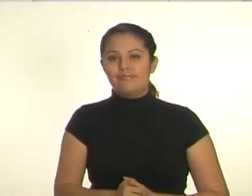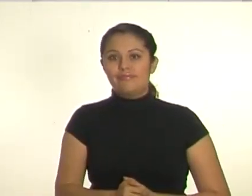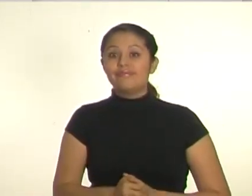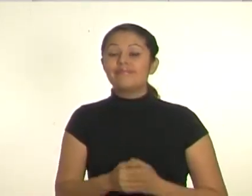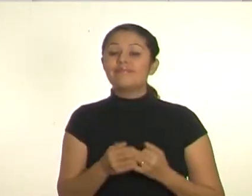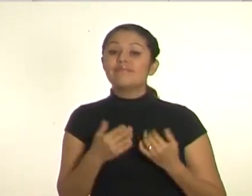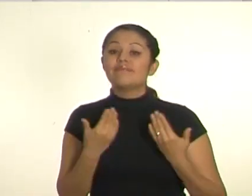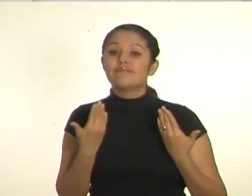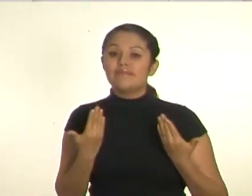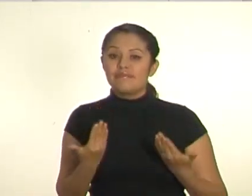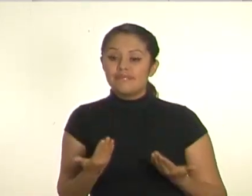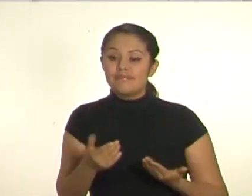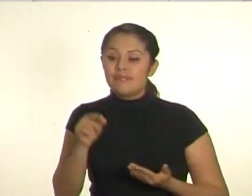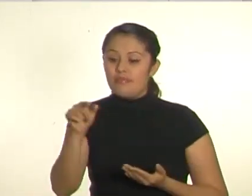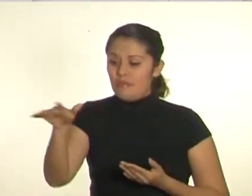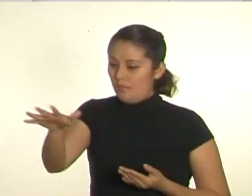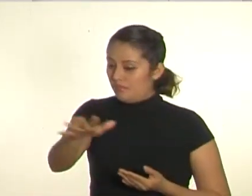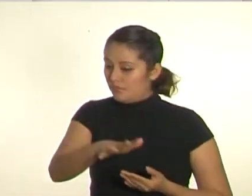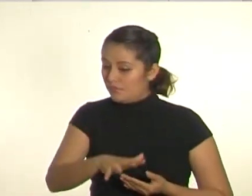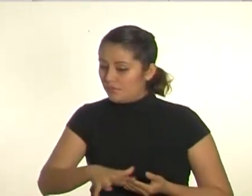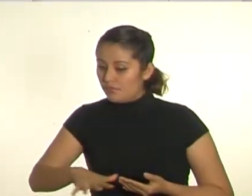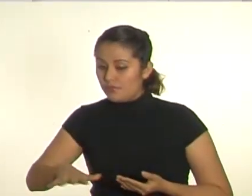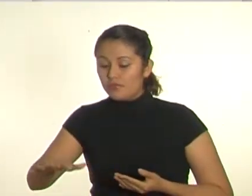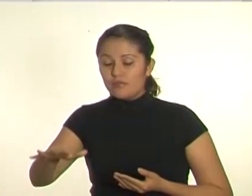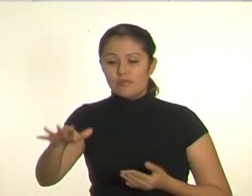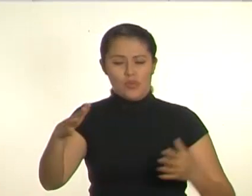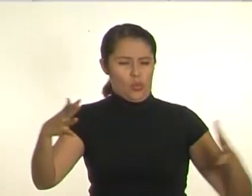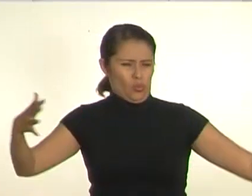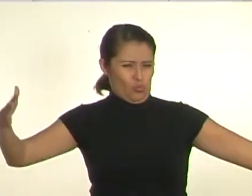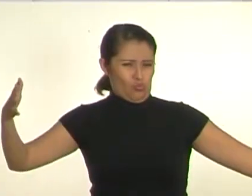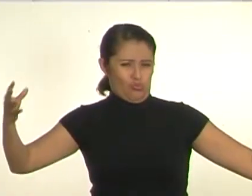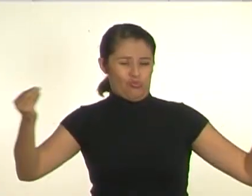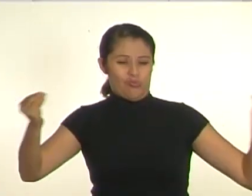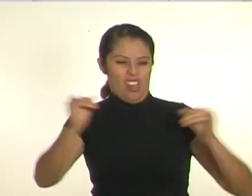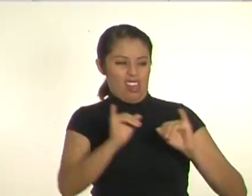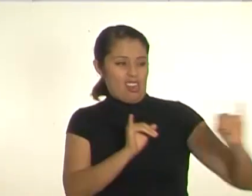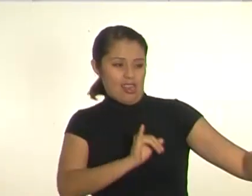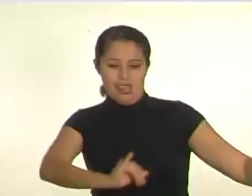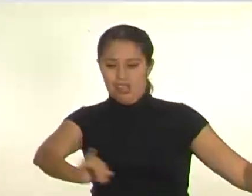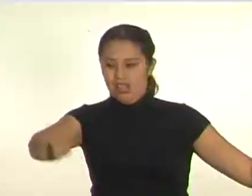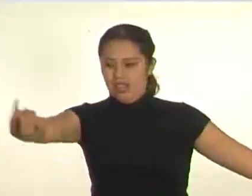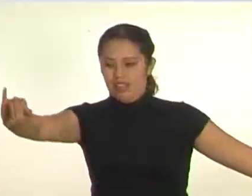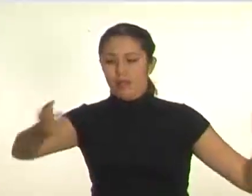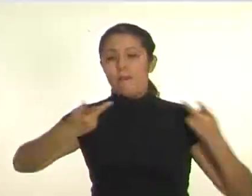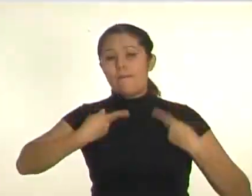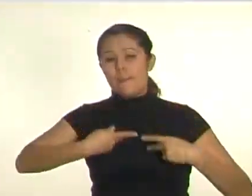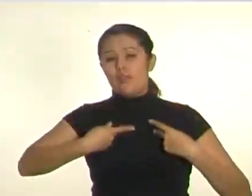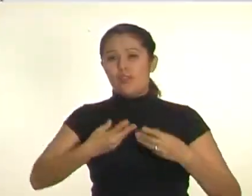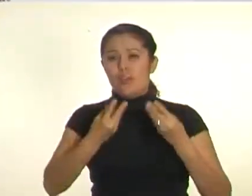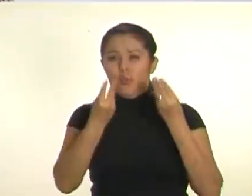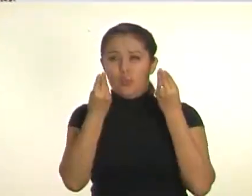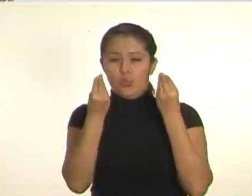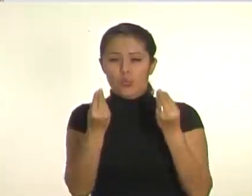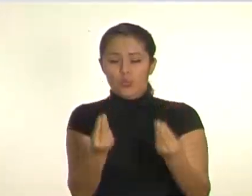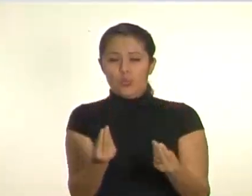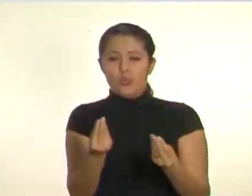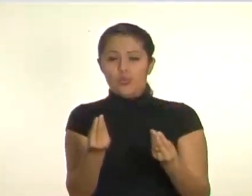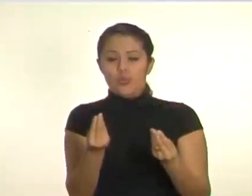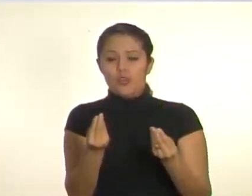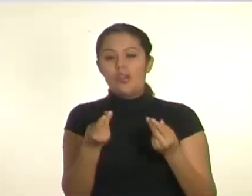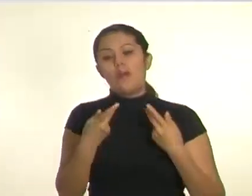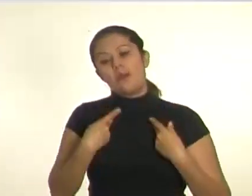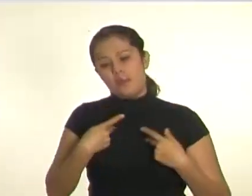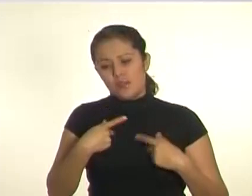Entonces, en este reino, como era tan grande, había mucha gente. Habían personas que le servían